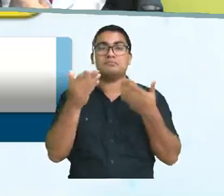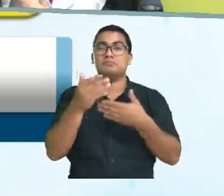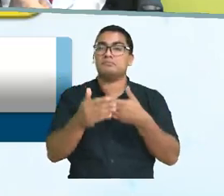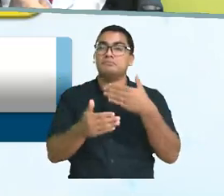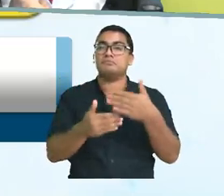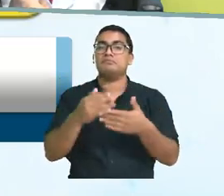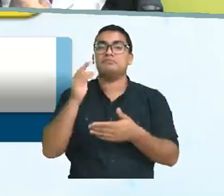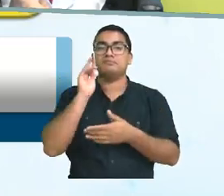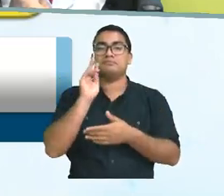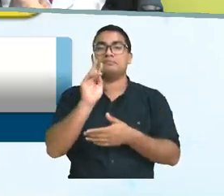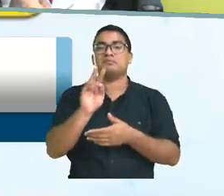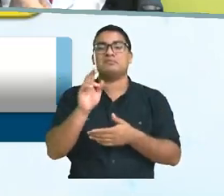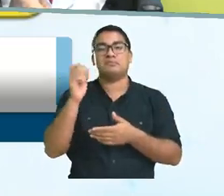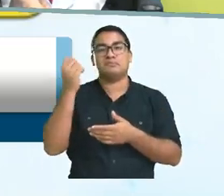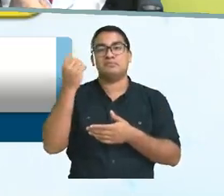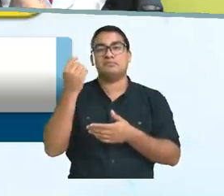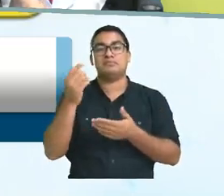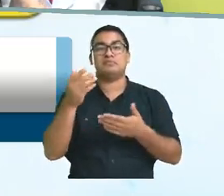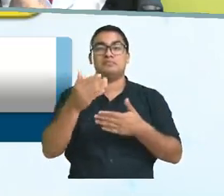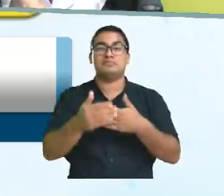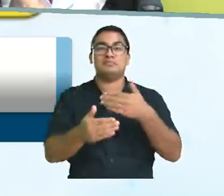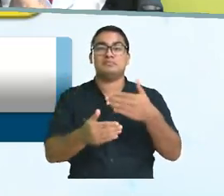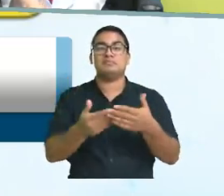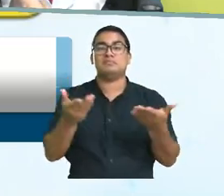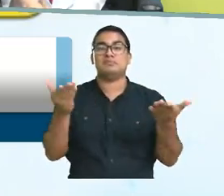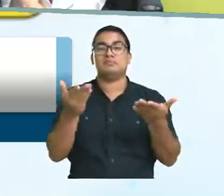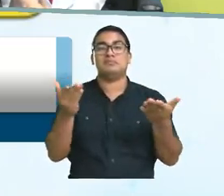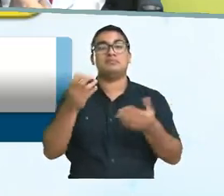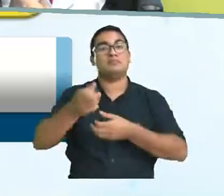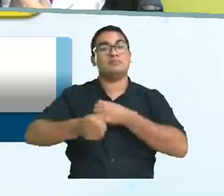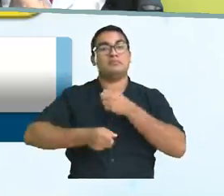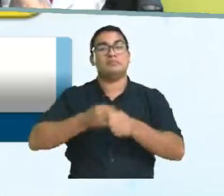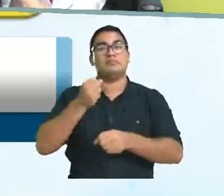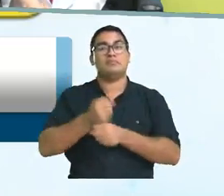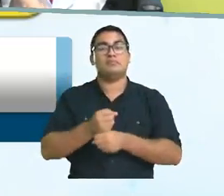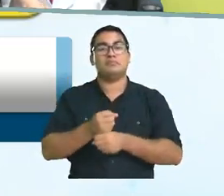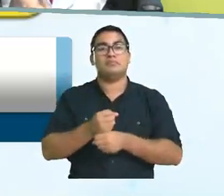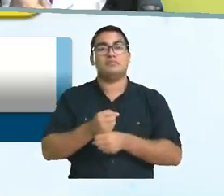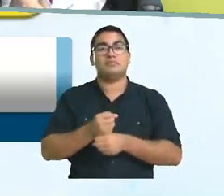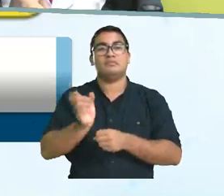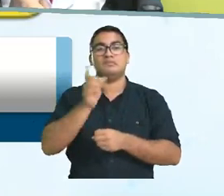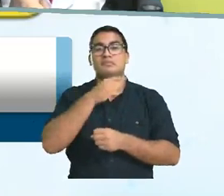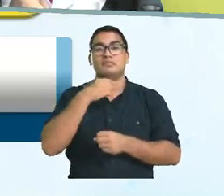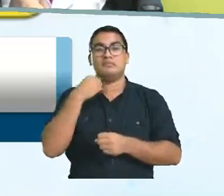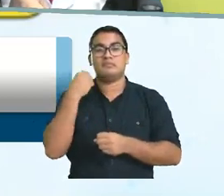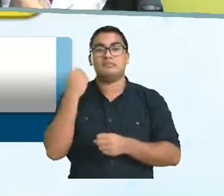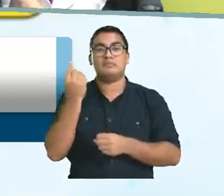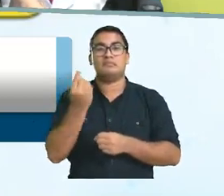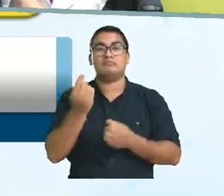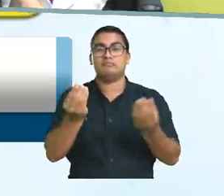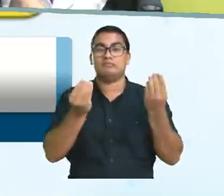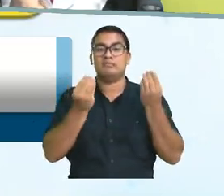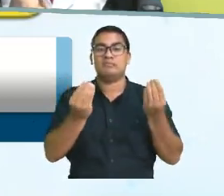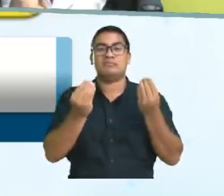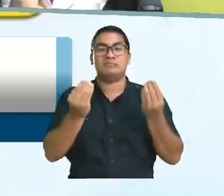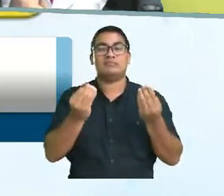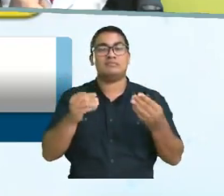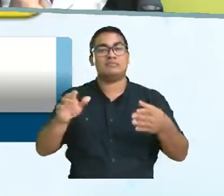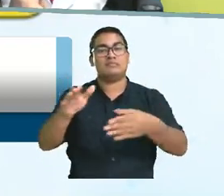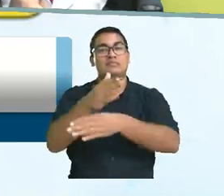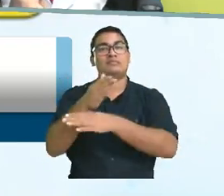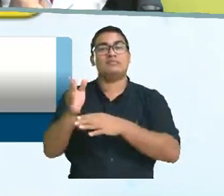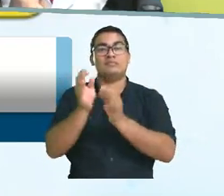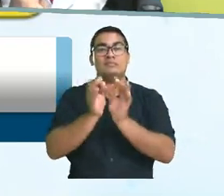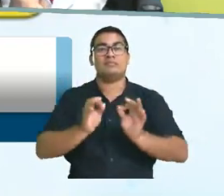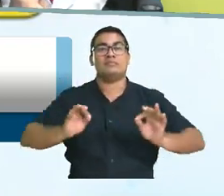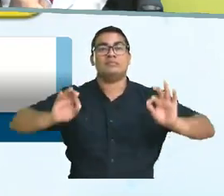con procesos externos? ¿Tiene que ver con el avance de la edad? Exactamente. Son muchas las causas. La principal